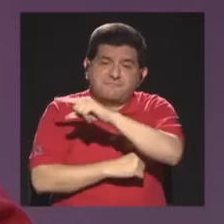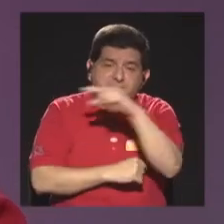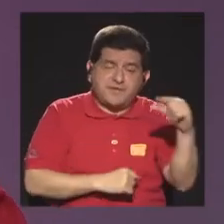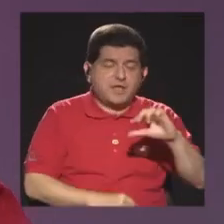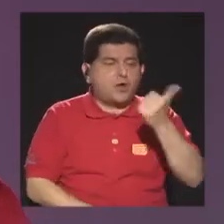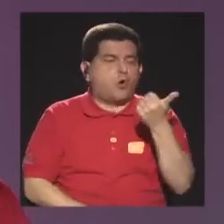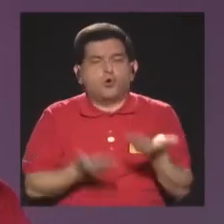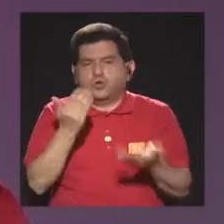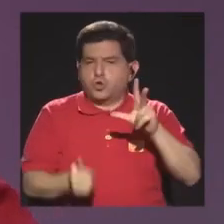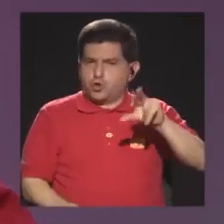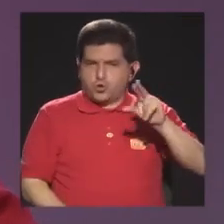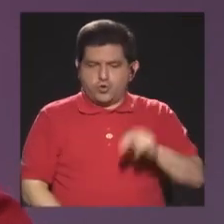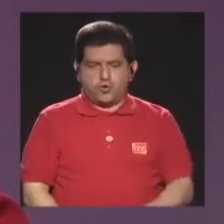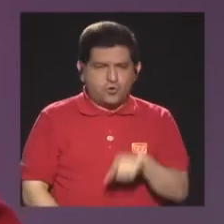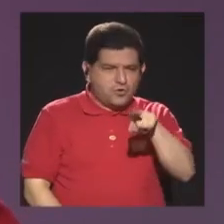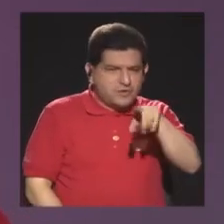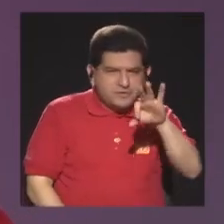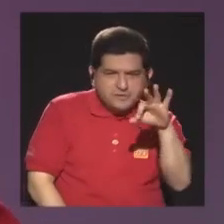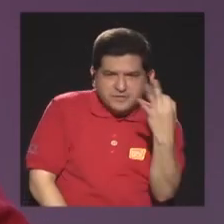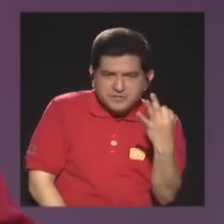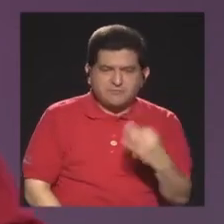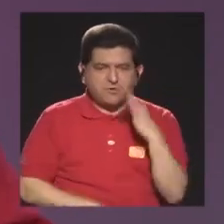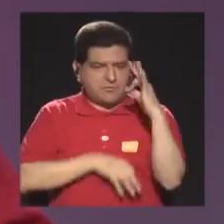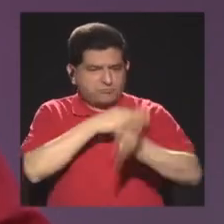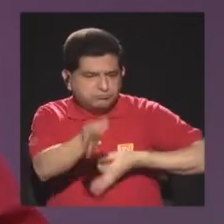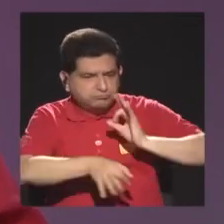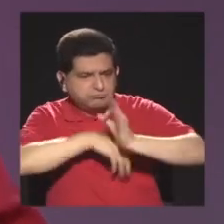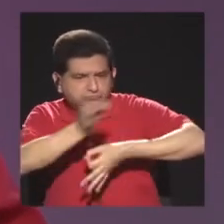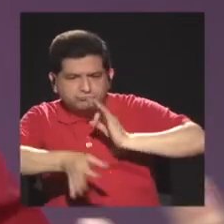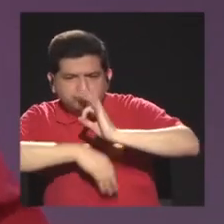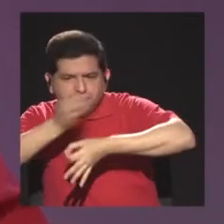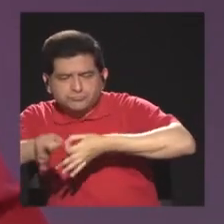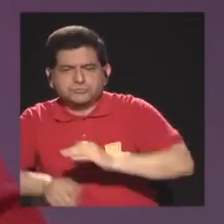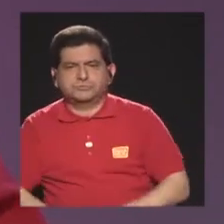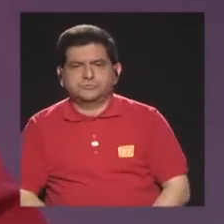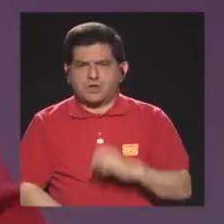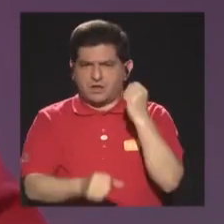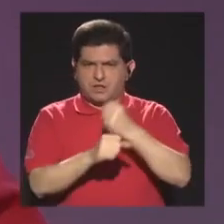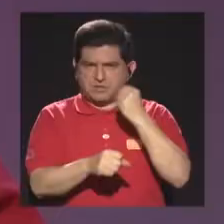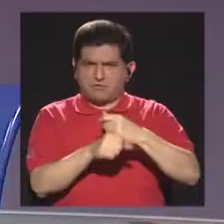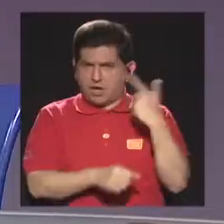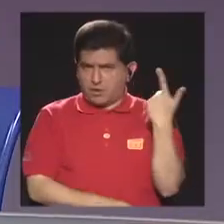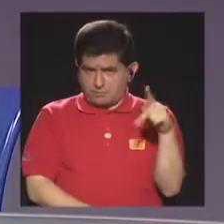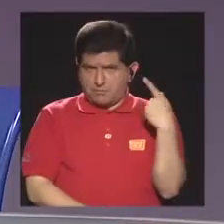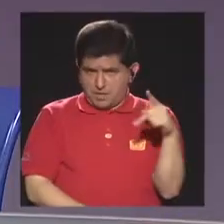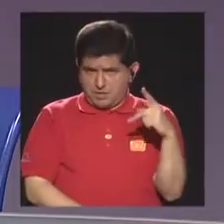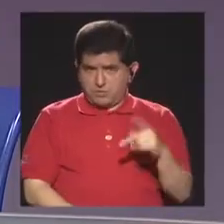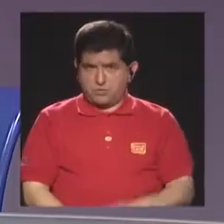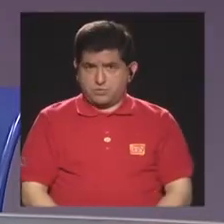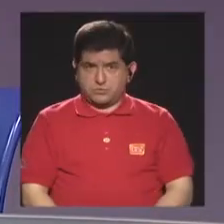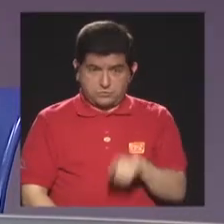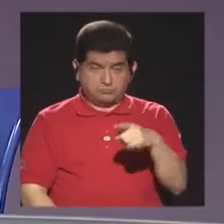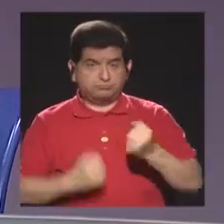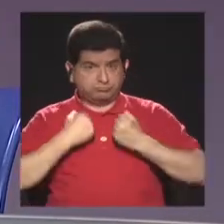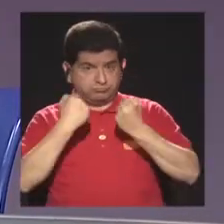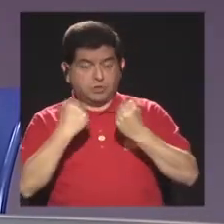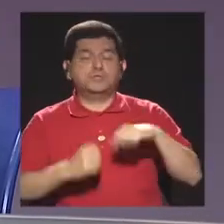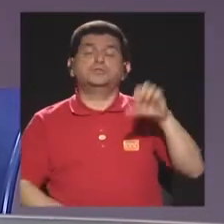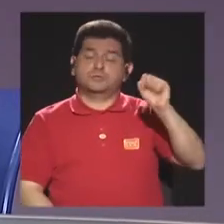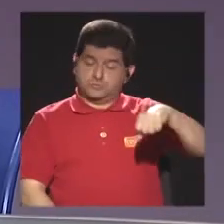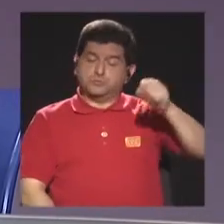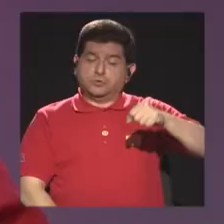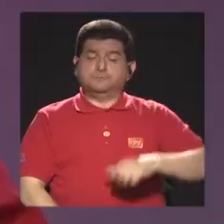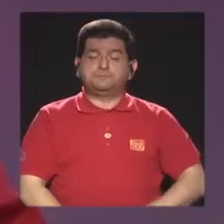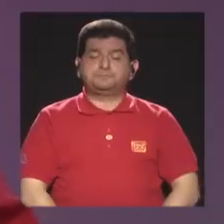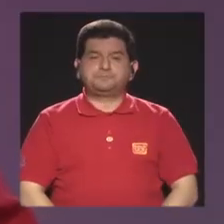otro no, y así se va rotando. Es un tipo de trabajo riesgoso, es trabajo pesado, pero... Correcto. Es